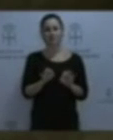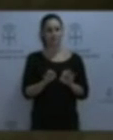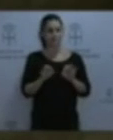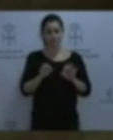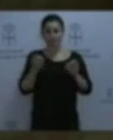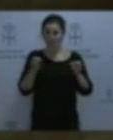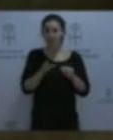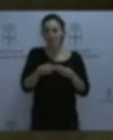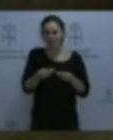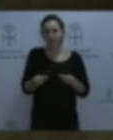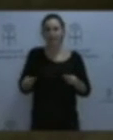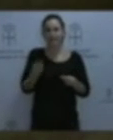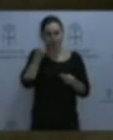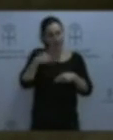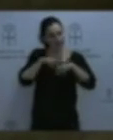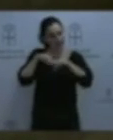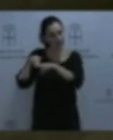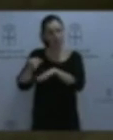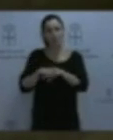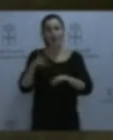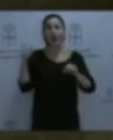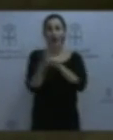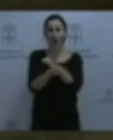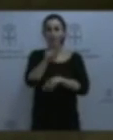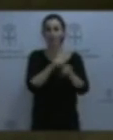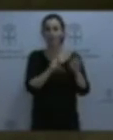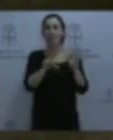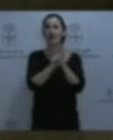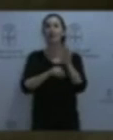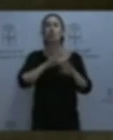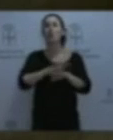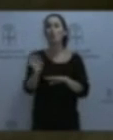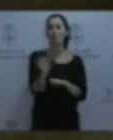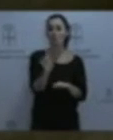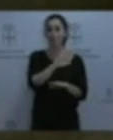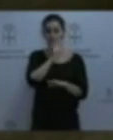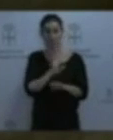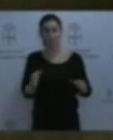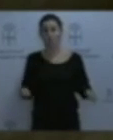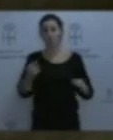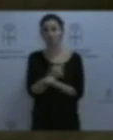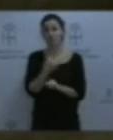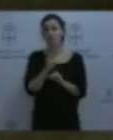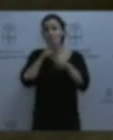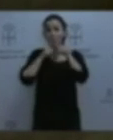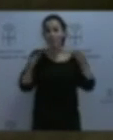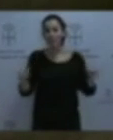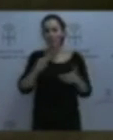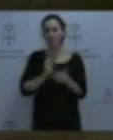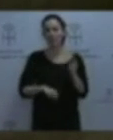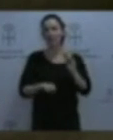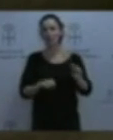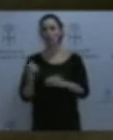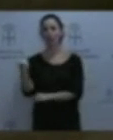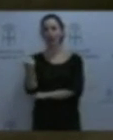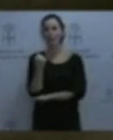los materiales que se utilizan en las aulas para que estos se ajusten tanto a la legislación vigente como a los paradigmas de la disciplina lingüística avalados por el